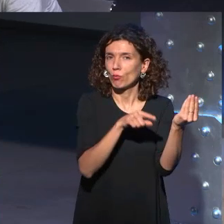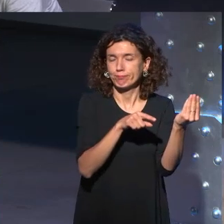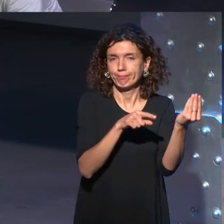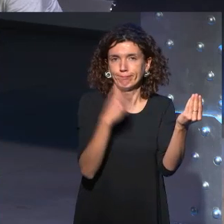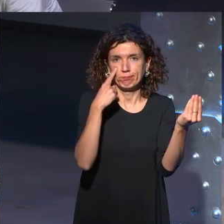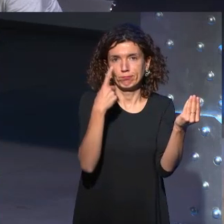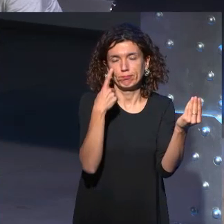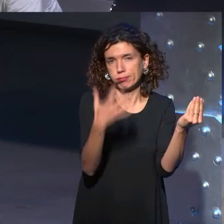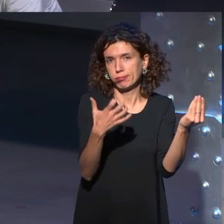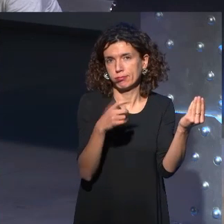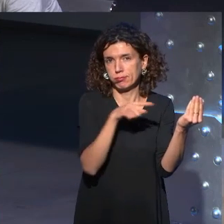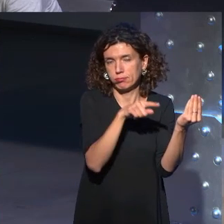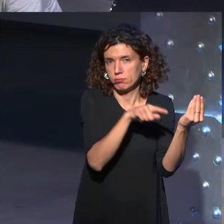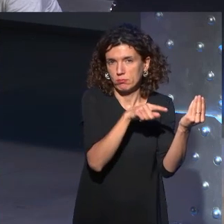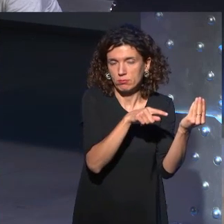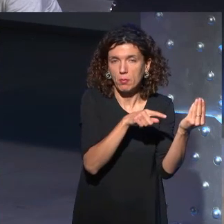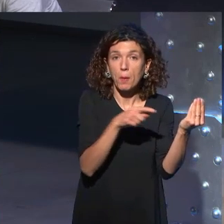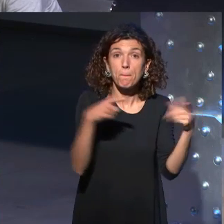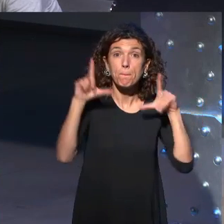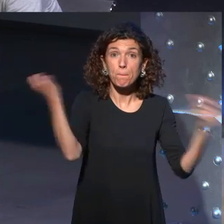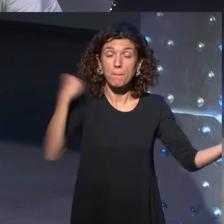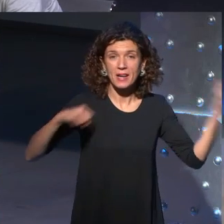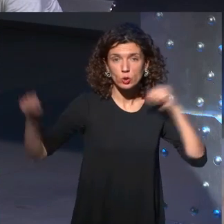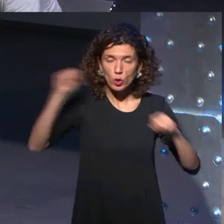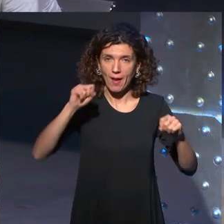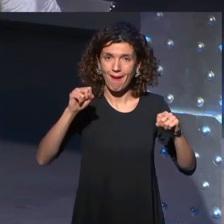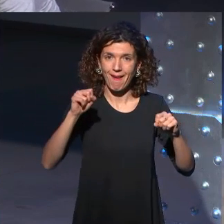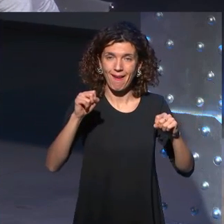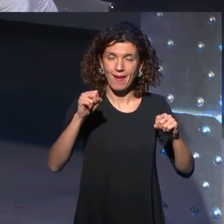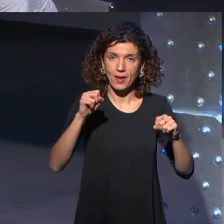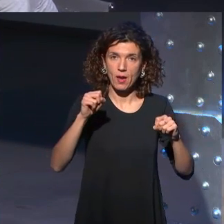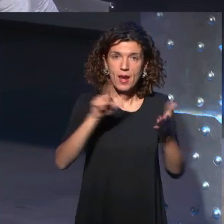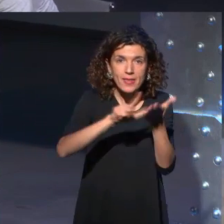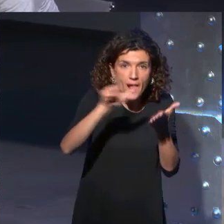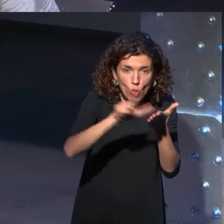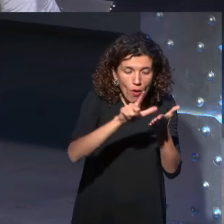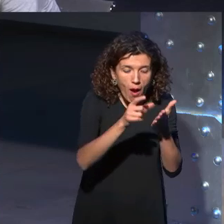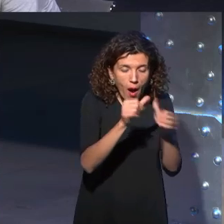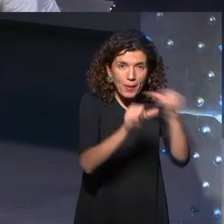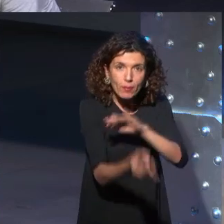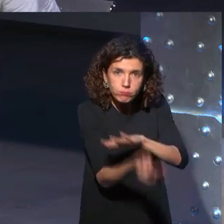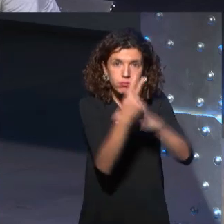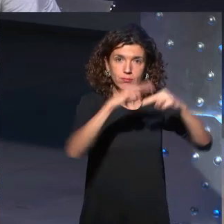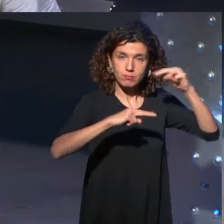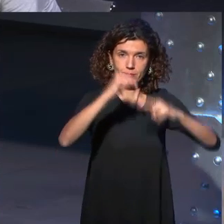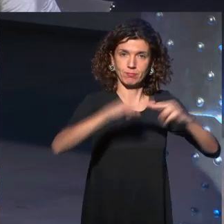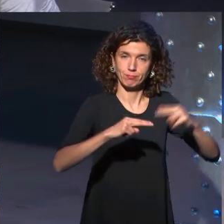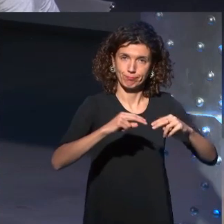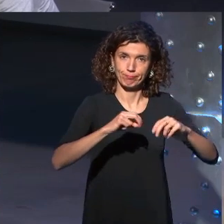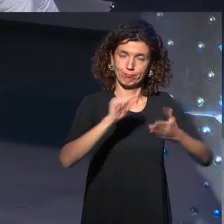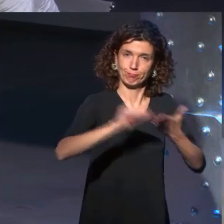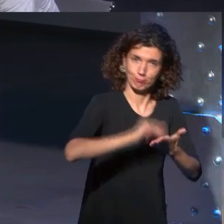se ve que los personajes están construidos desde la literatura, están enriquecidos por la